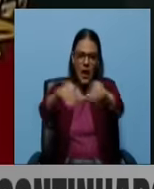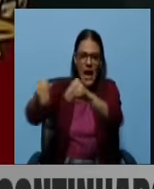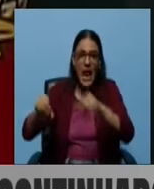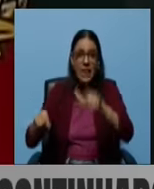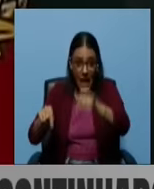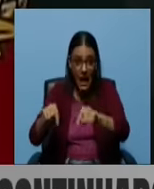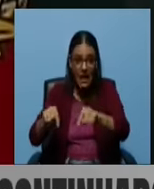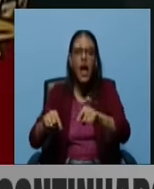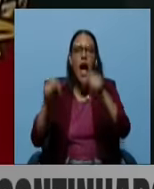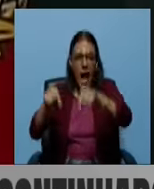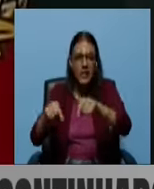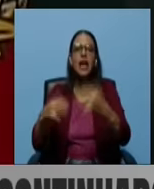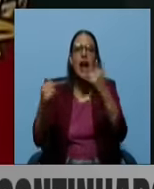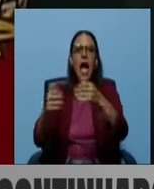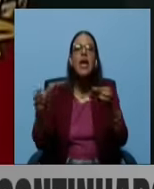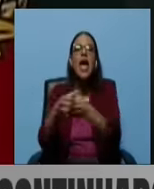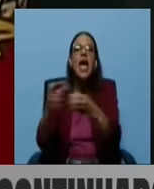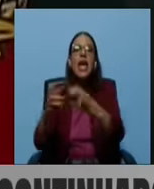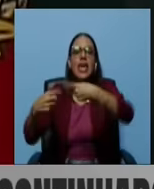equipo.